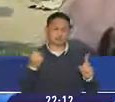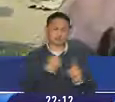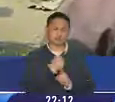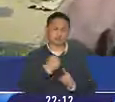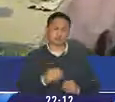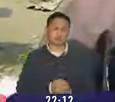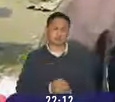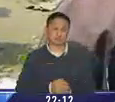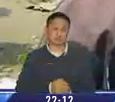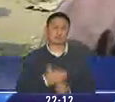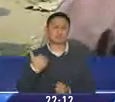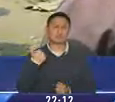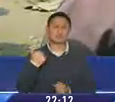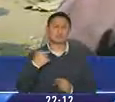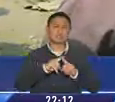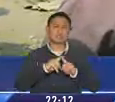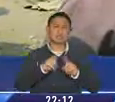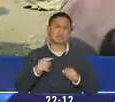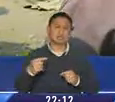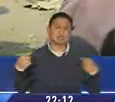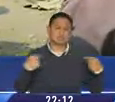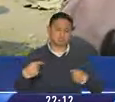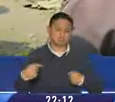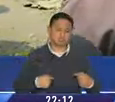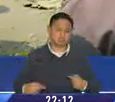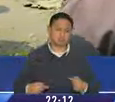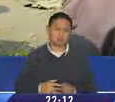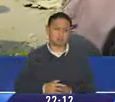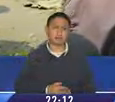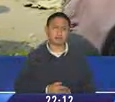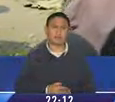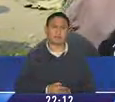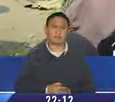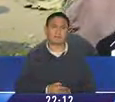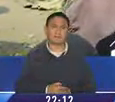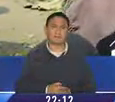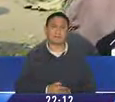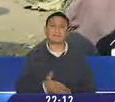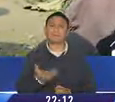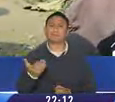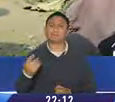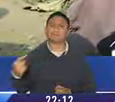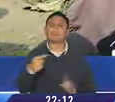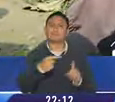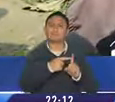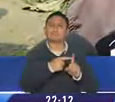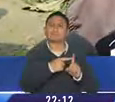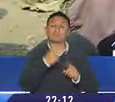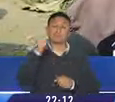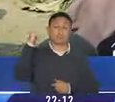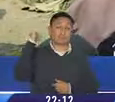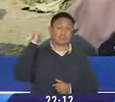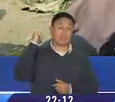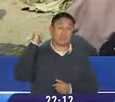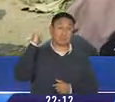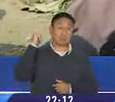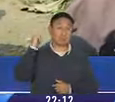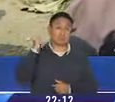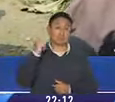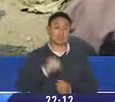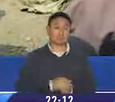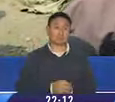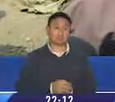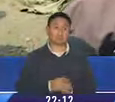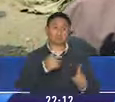Tiene varias heridas a la altura de... en varias partes del cuerpo, especialmente en la espalda, tiene varias heridas